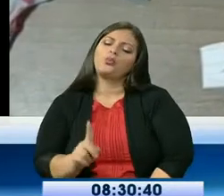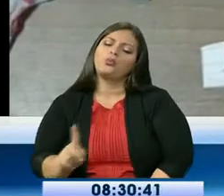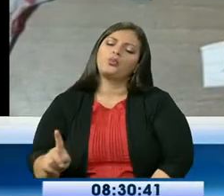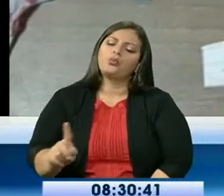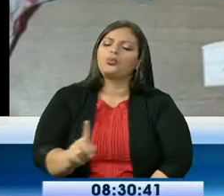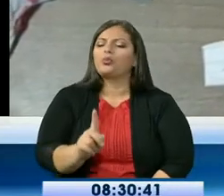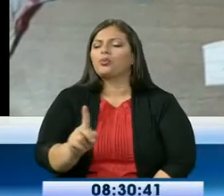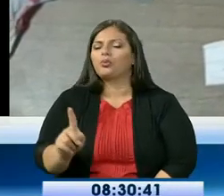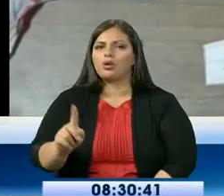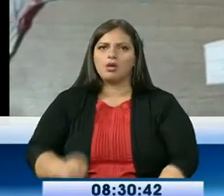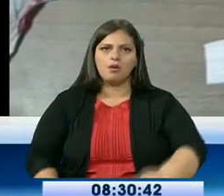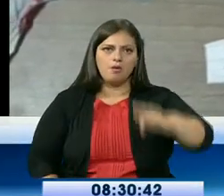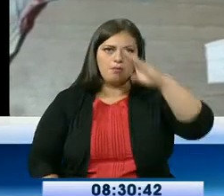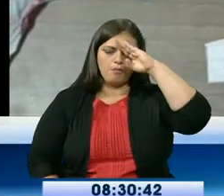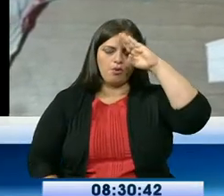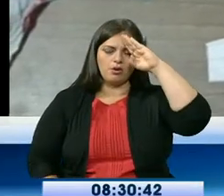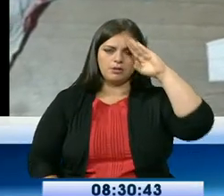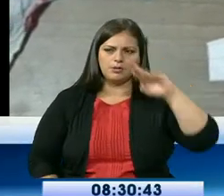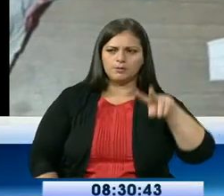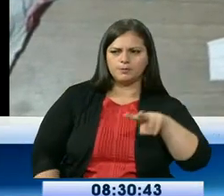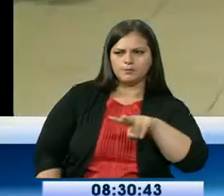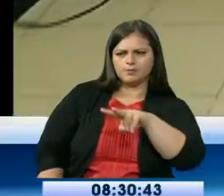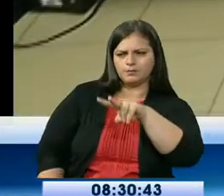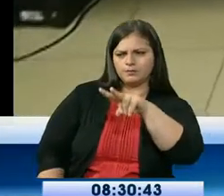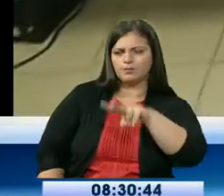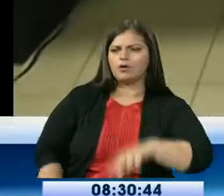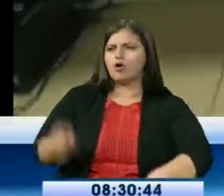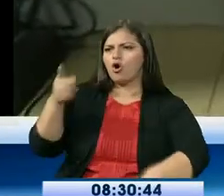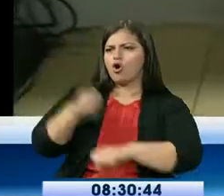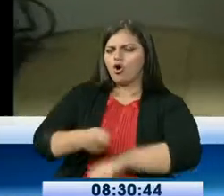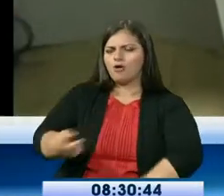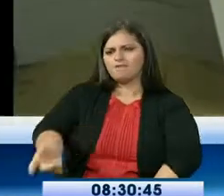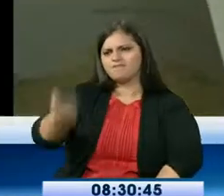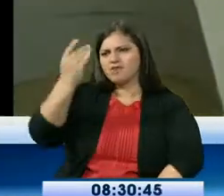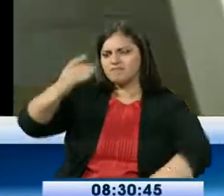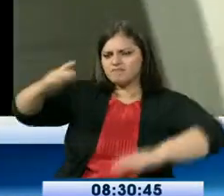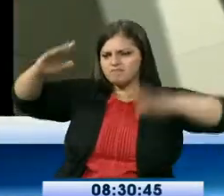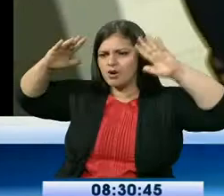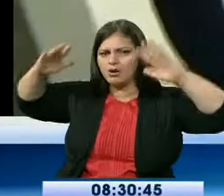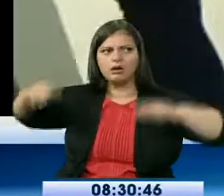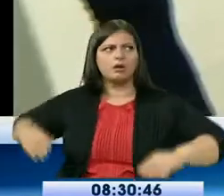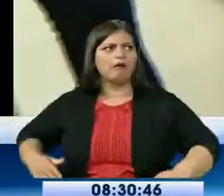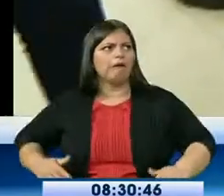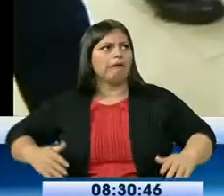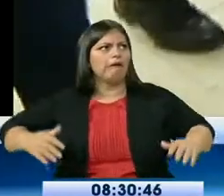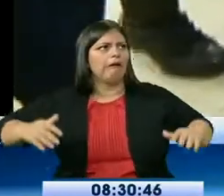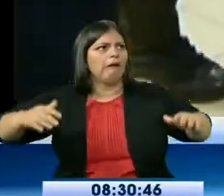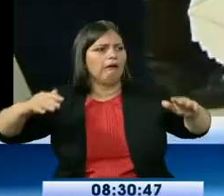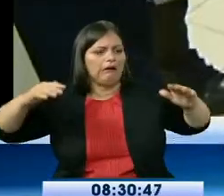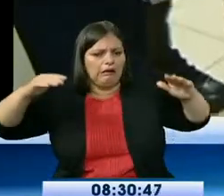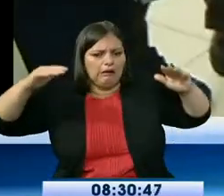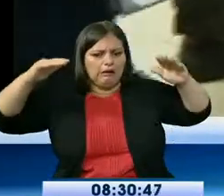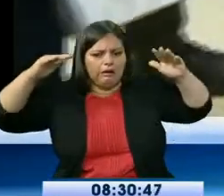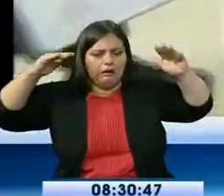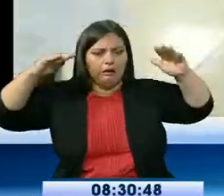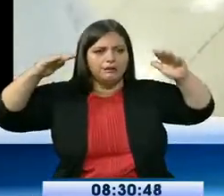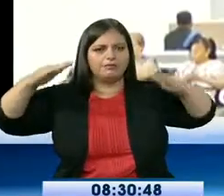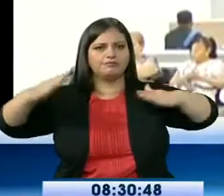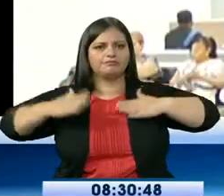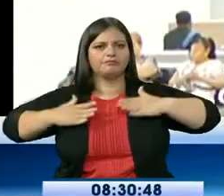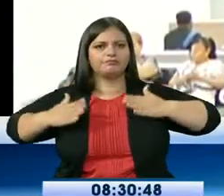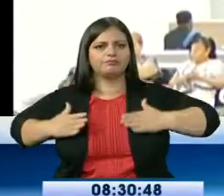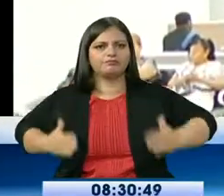encontrarle en su poder aproximadamente 47 sobres con una sustancia presuntamente cocaína. Se bajó